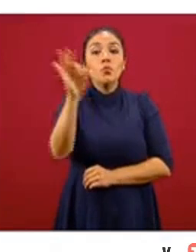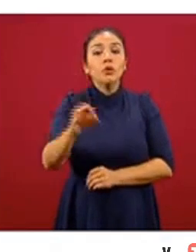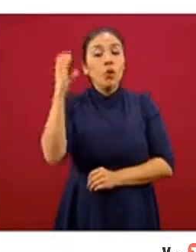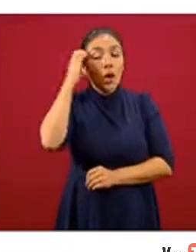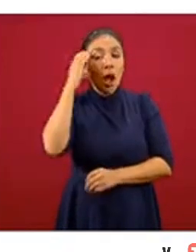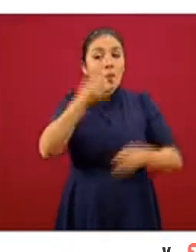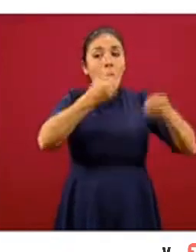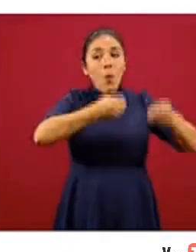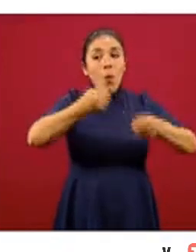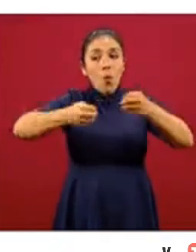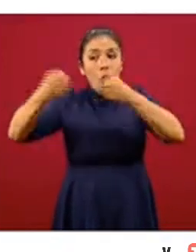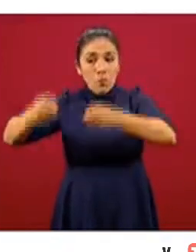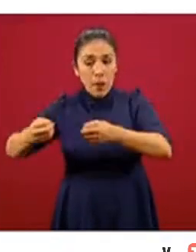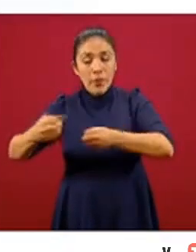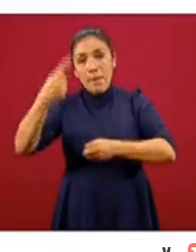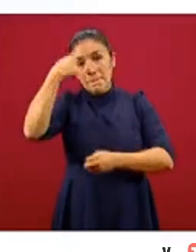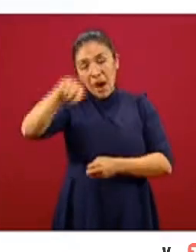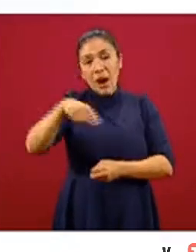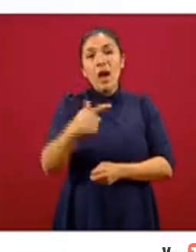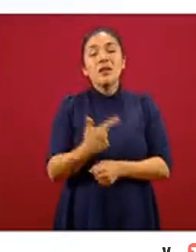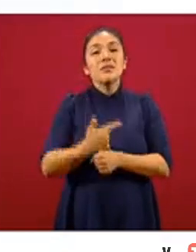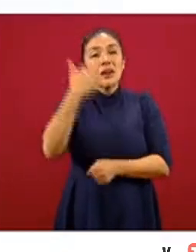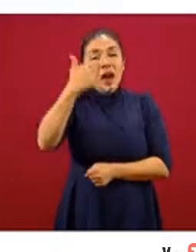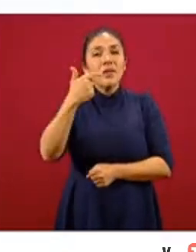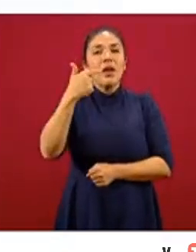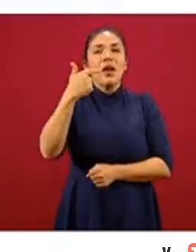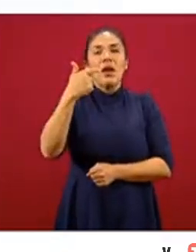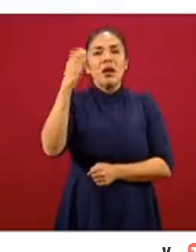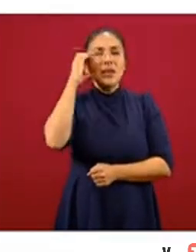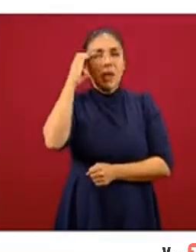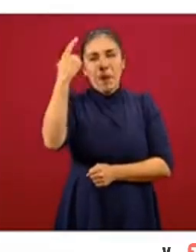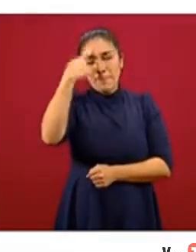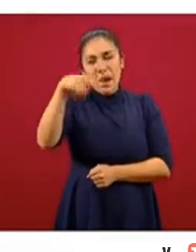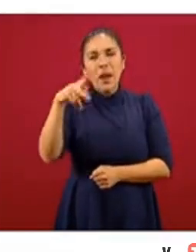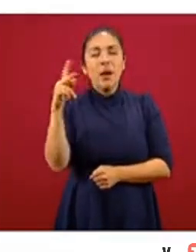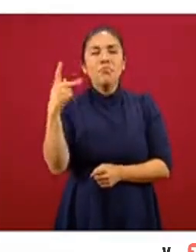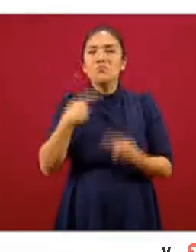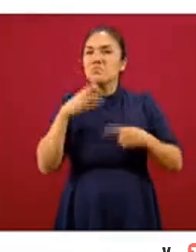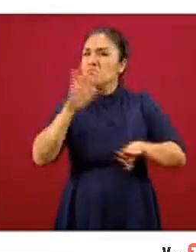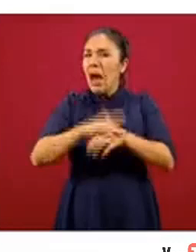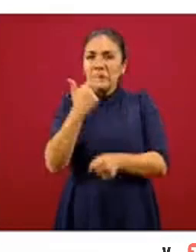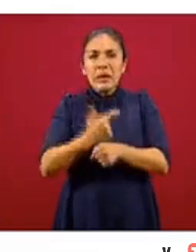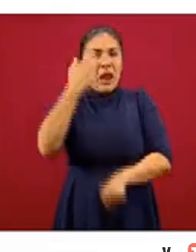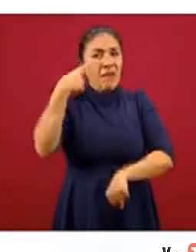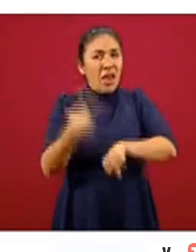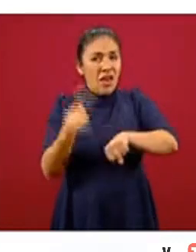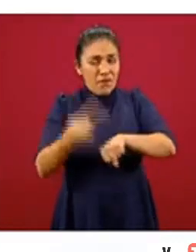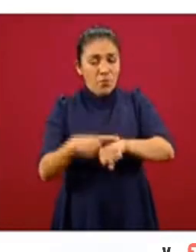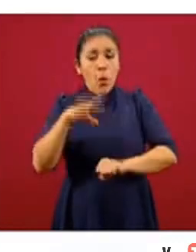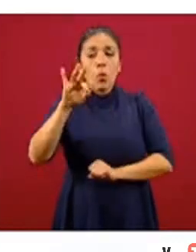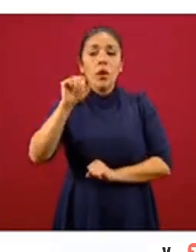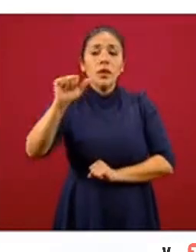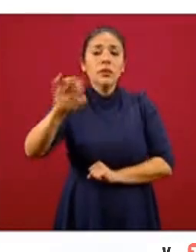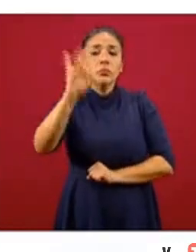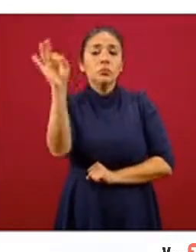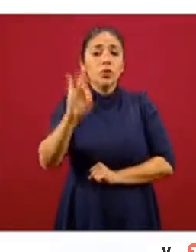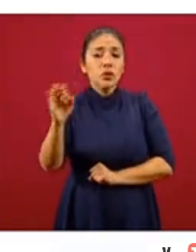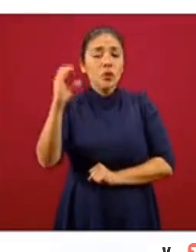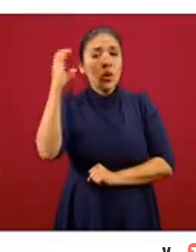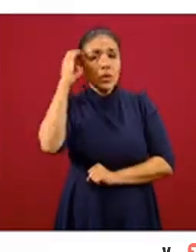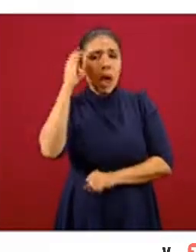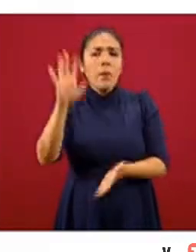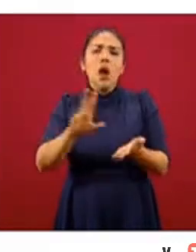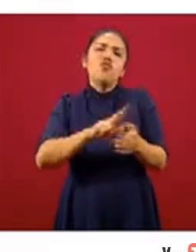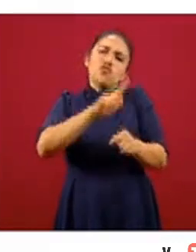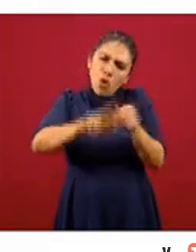ocupadas en la terapia intensiva o las camas habilitadas para pacientes críticamente enfermos, 46% de camas generales.